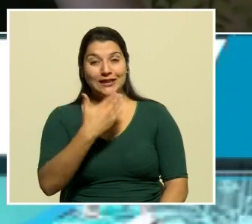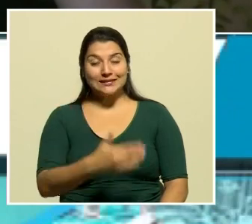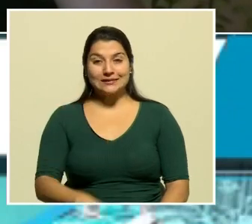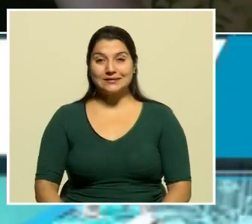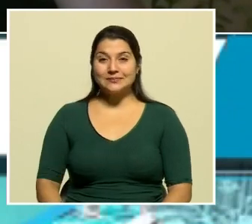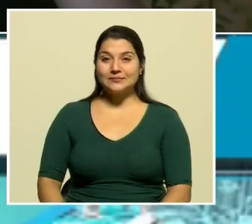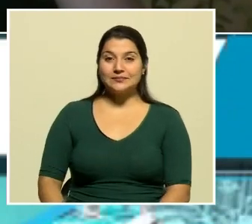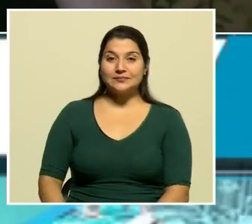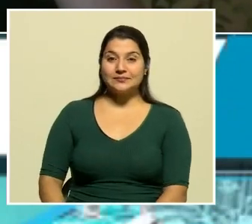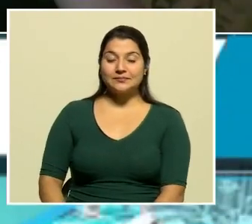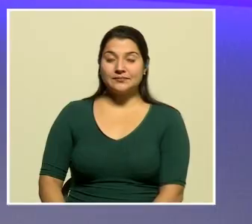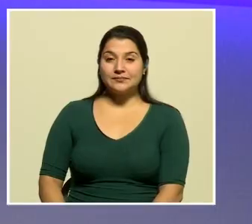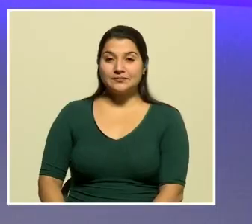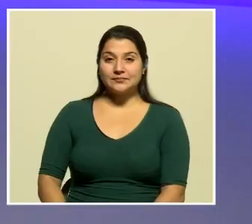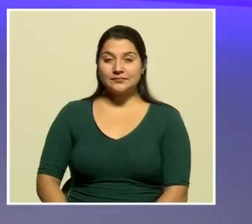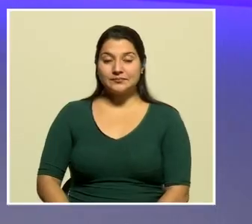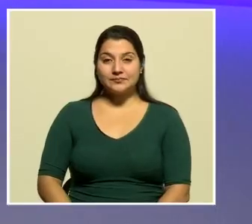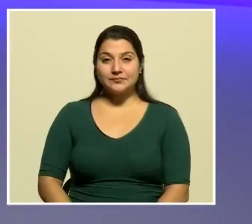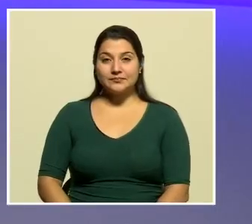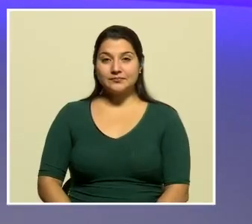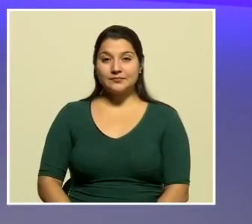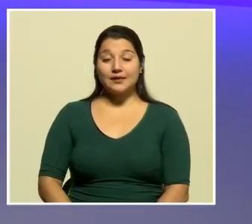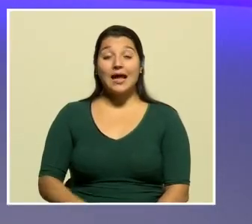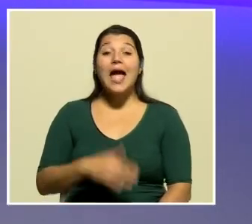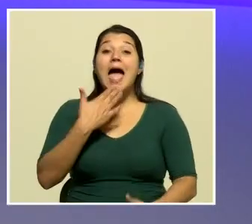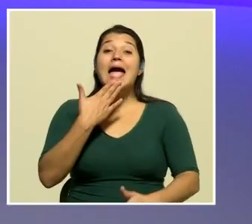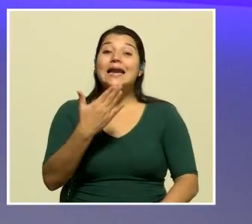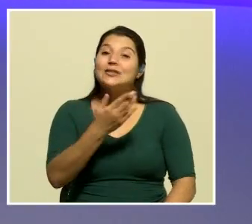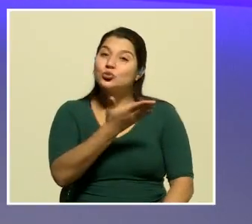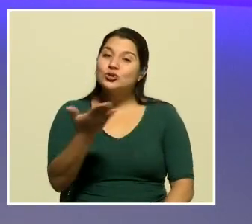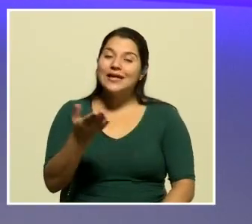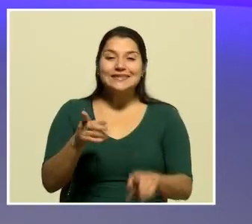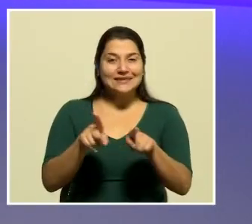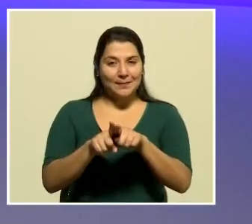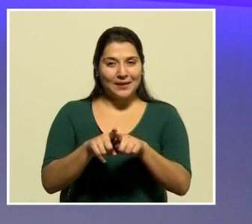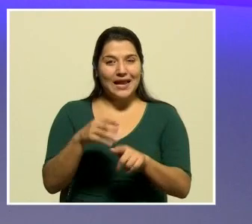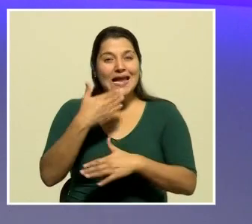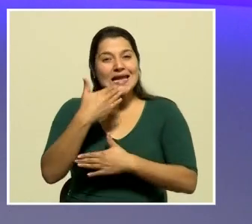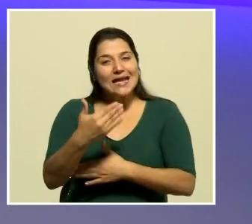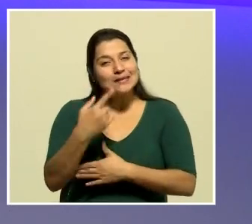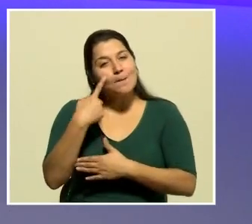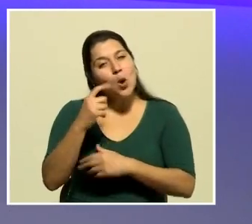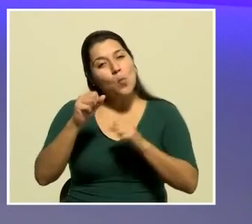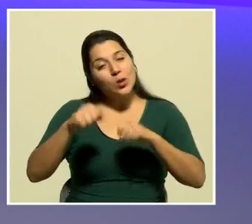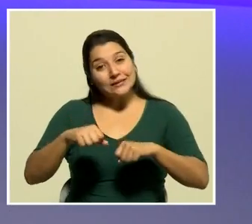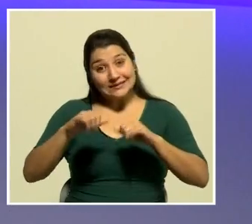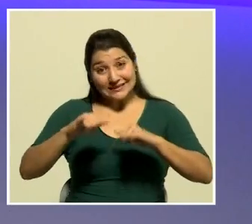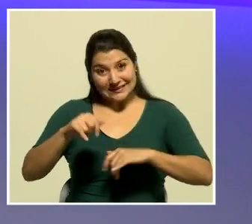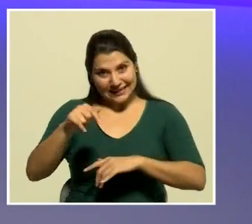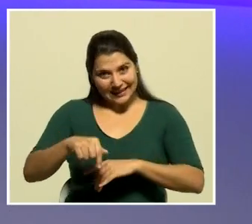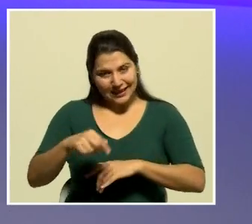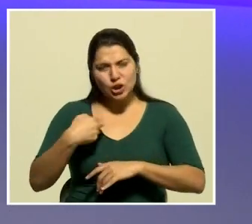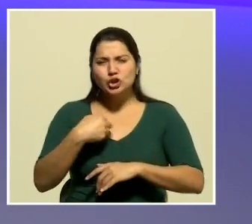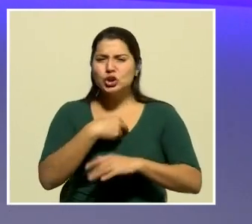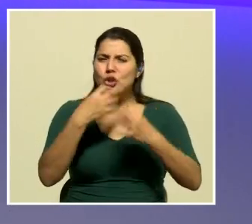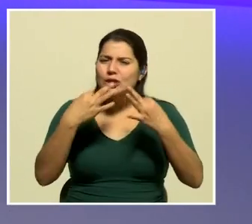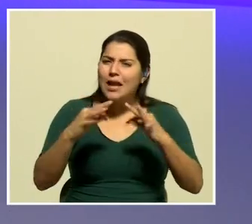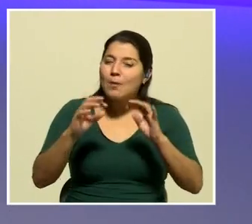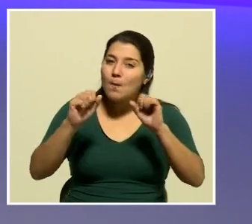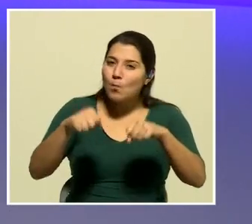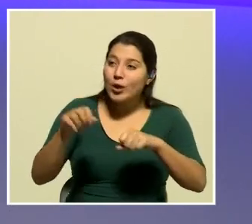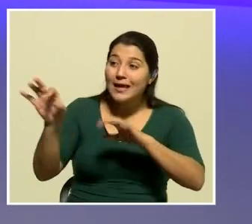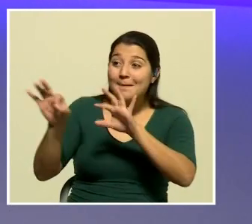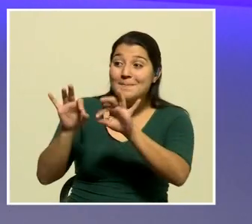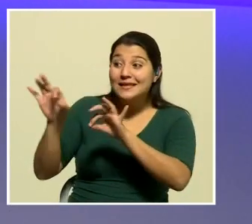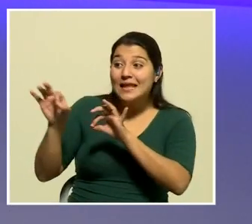gracias. A ustedes también las gracias. Gracias por estar ahí. Tratamos de traerle